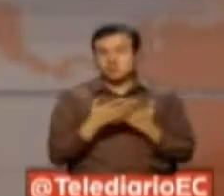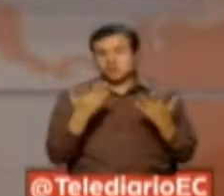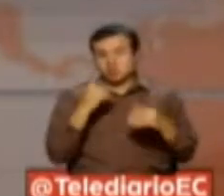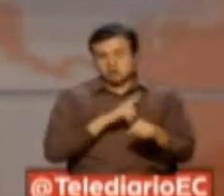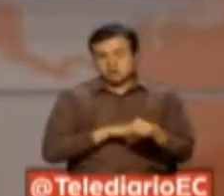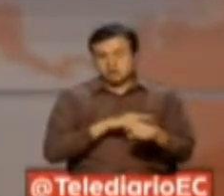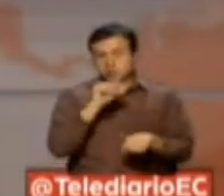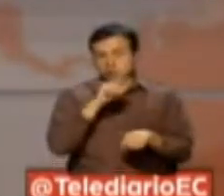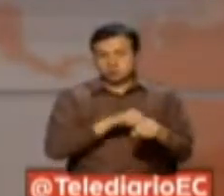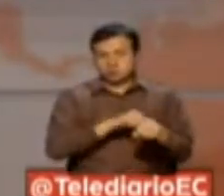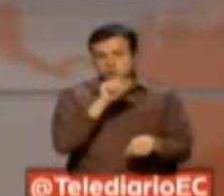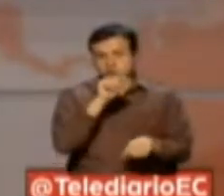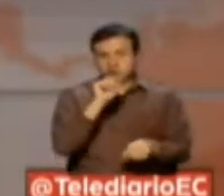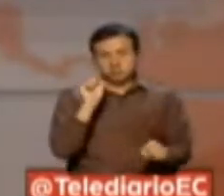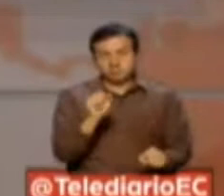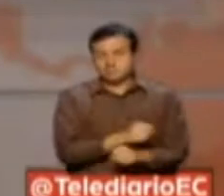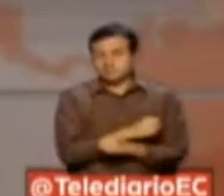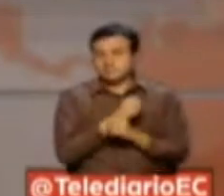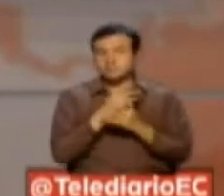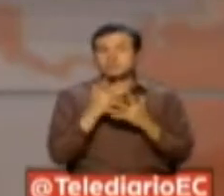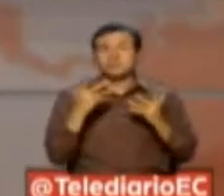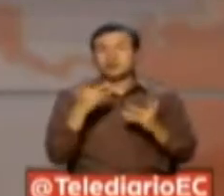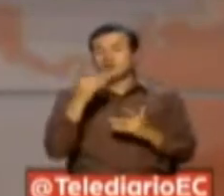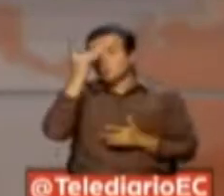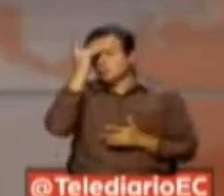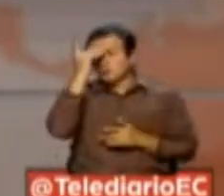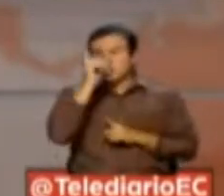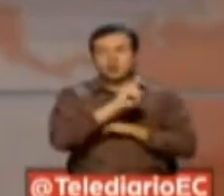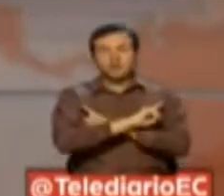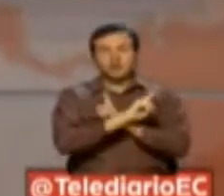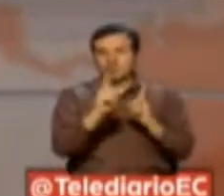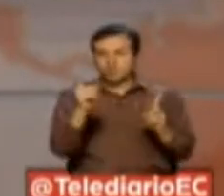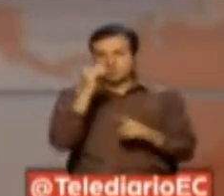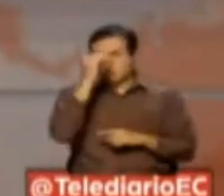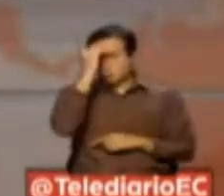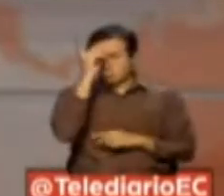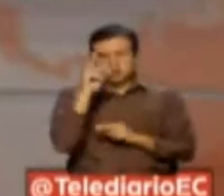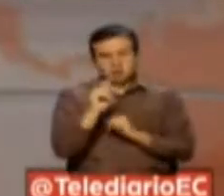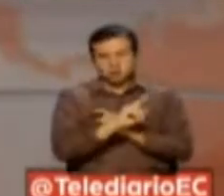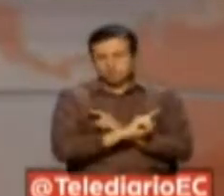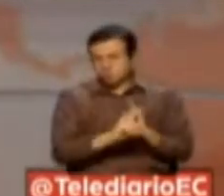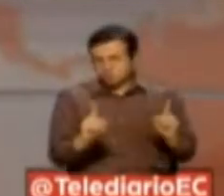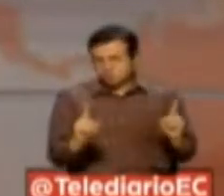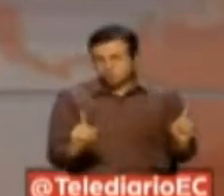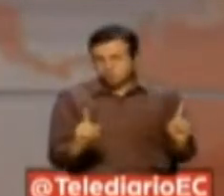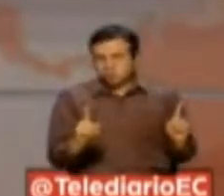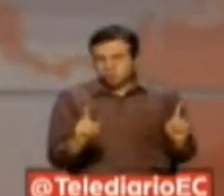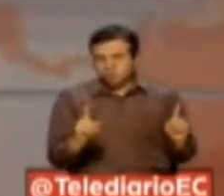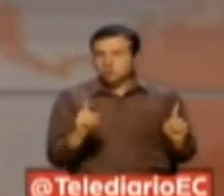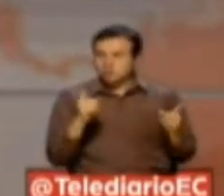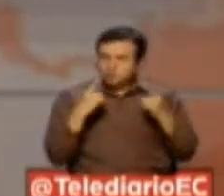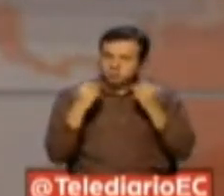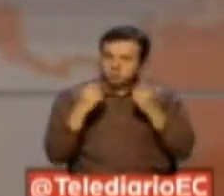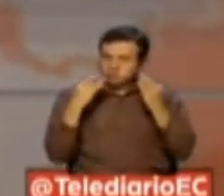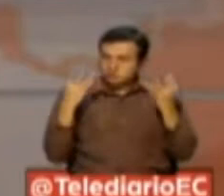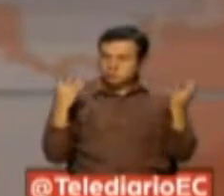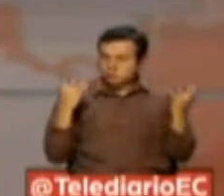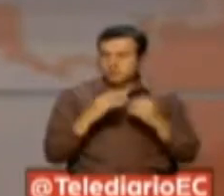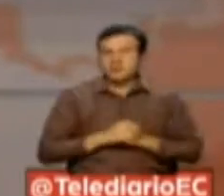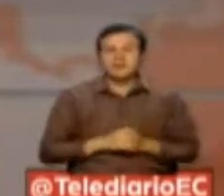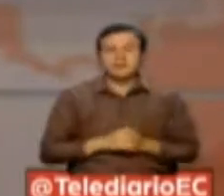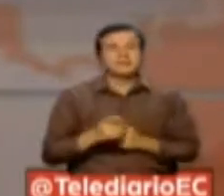de corto plazo no se considera deuda la eso en mi opinión y lo he dicho ahí mismo en la veeduría